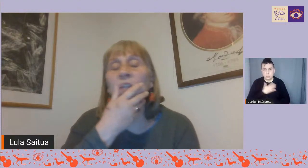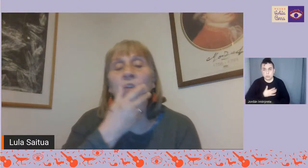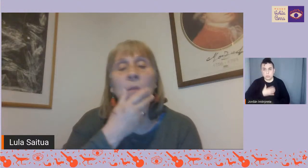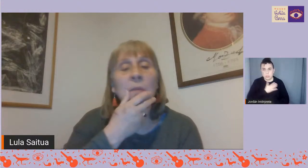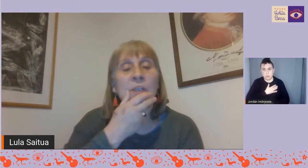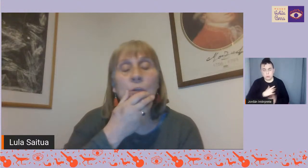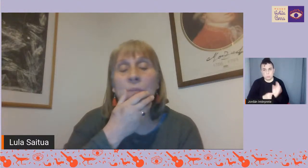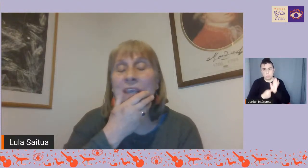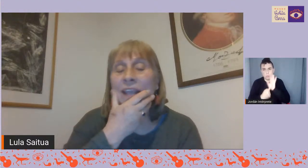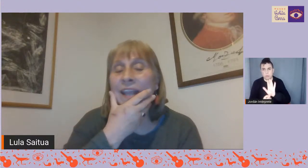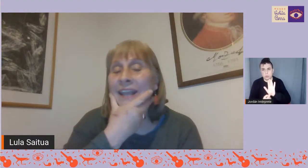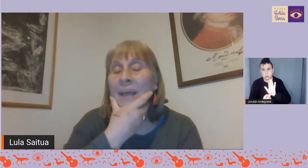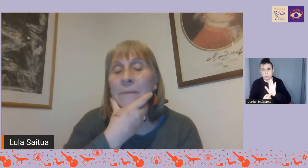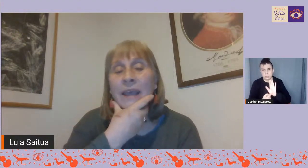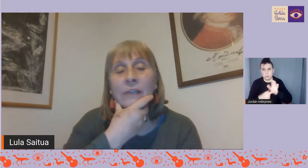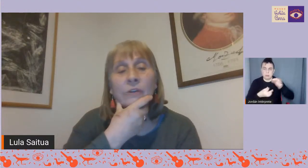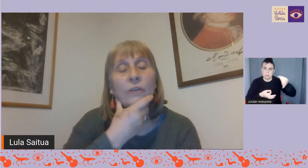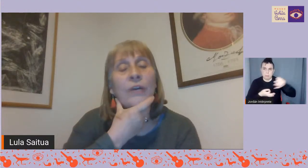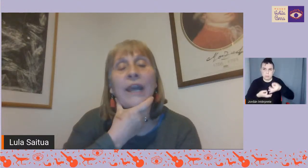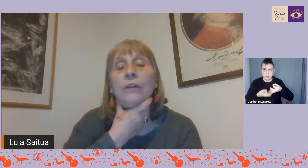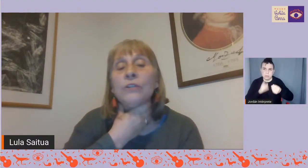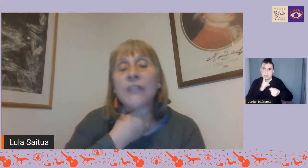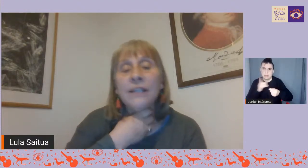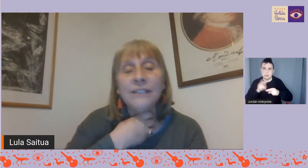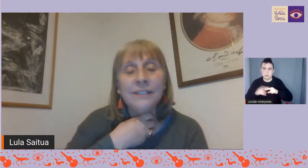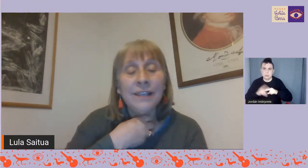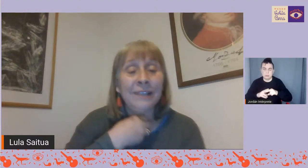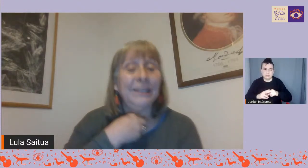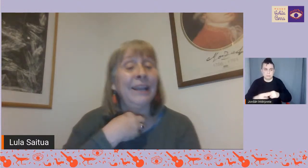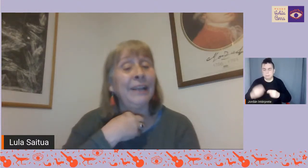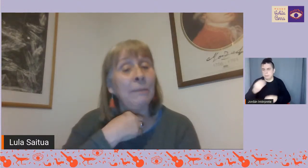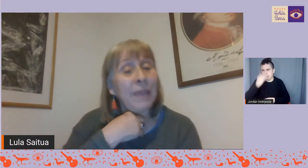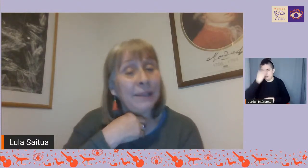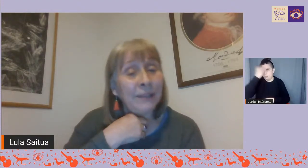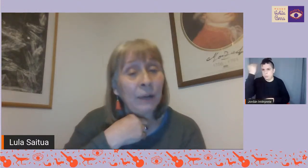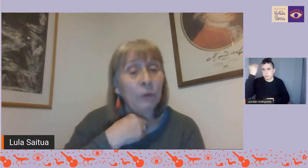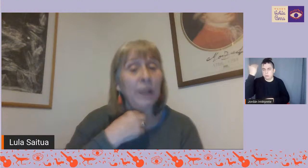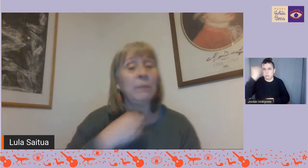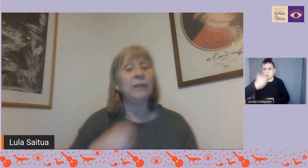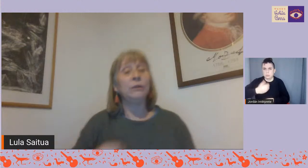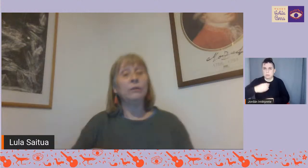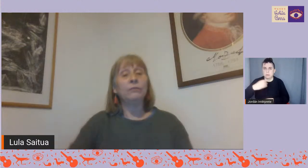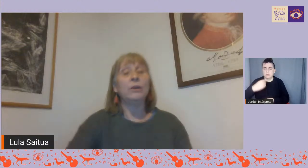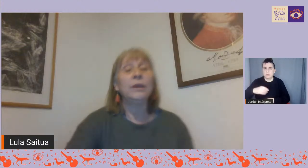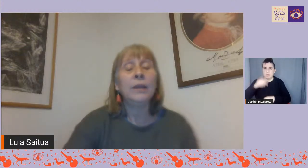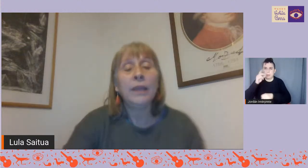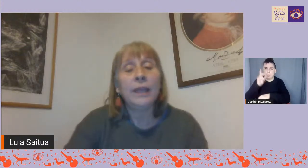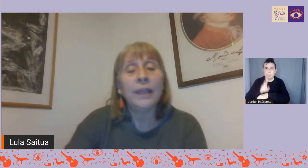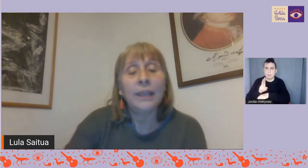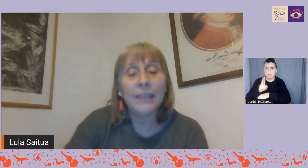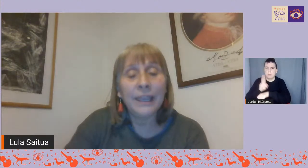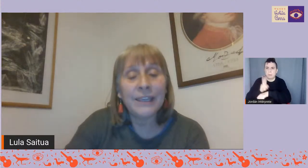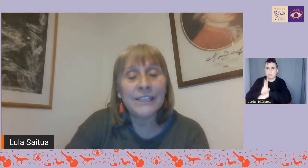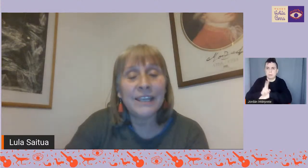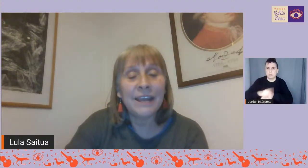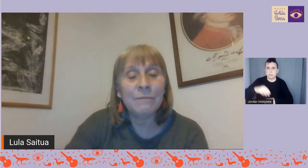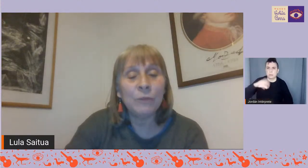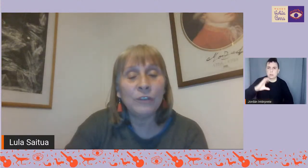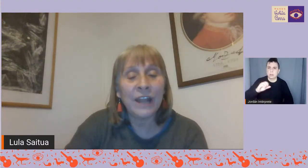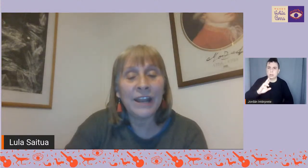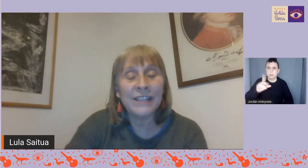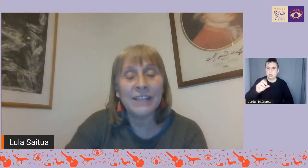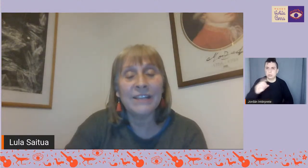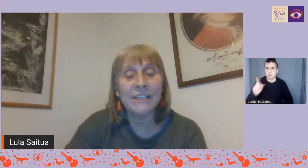un documento que me pasó el gran maestro don Carlos Sánchez de la gran maestra Cora Windhoff, que